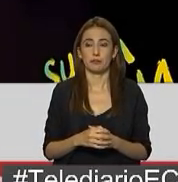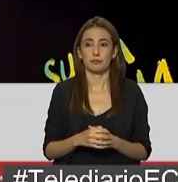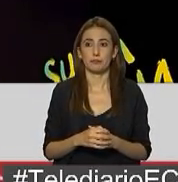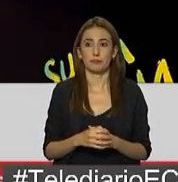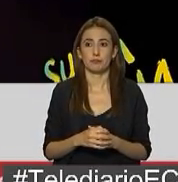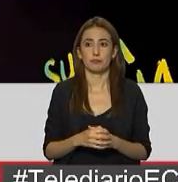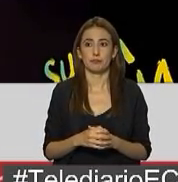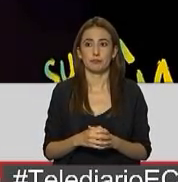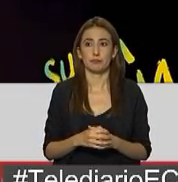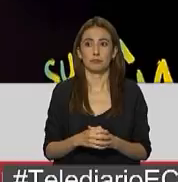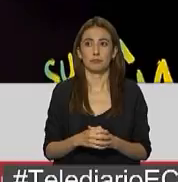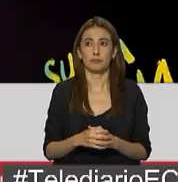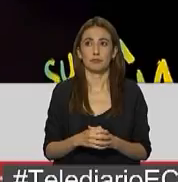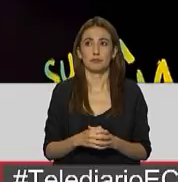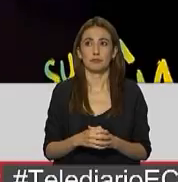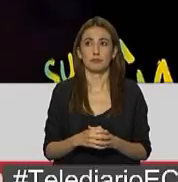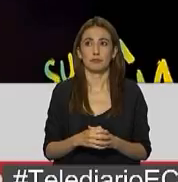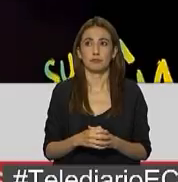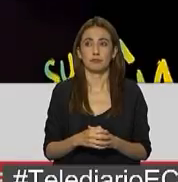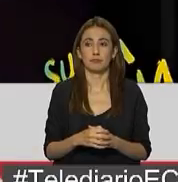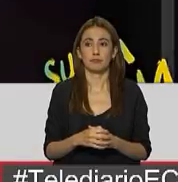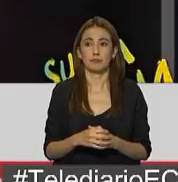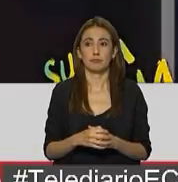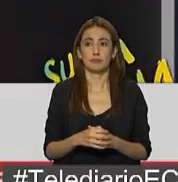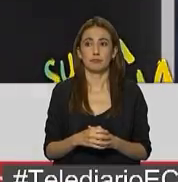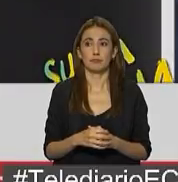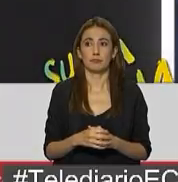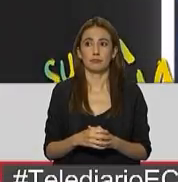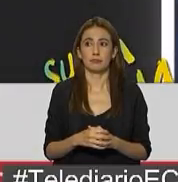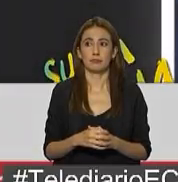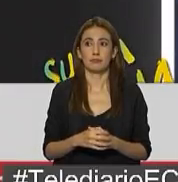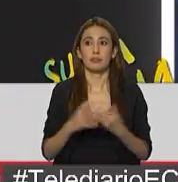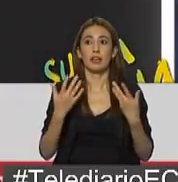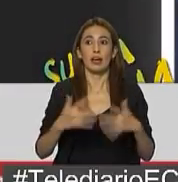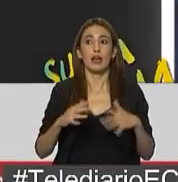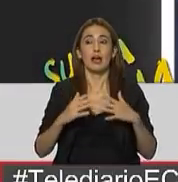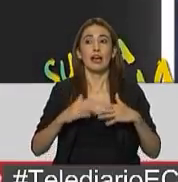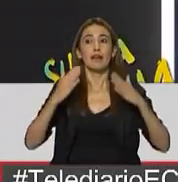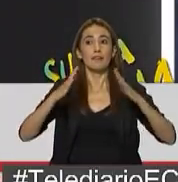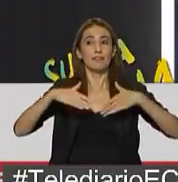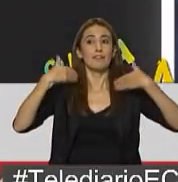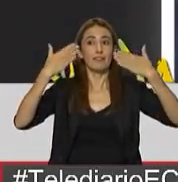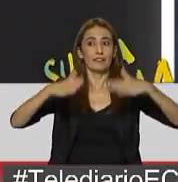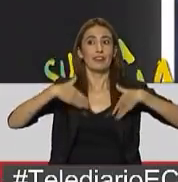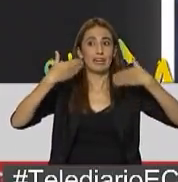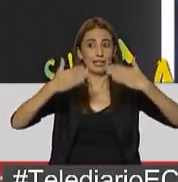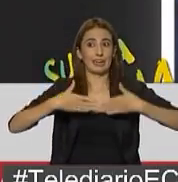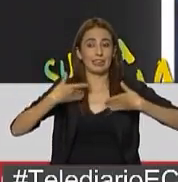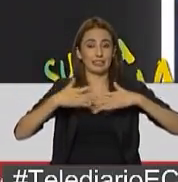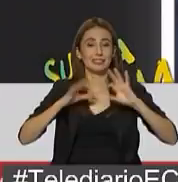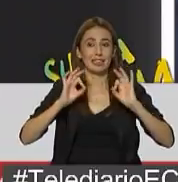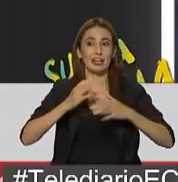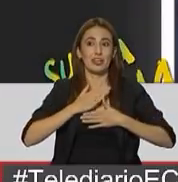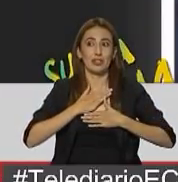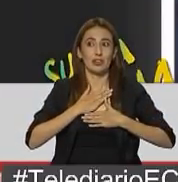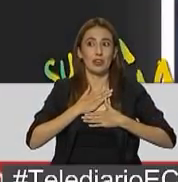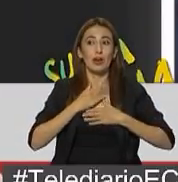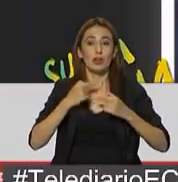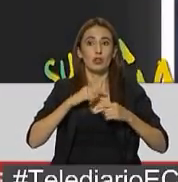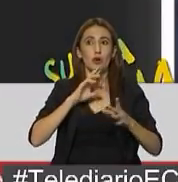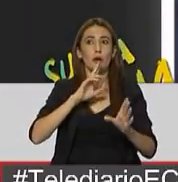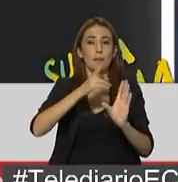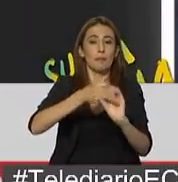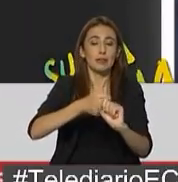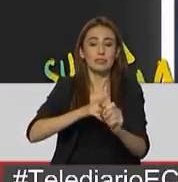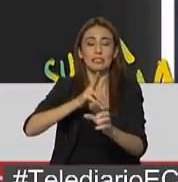carretera que me lleva a la miseria. Estoy súper feliz. Yo he participado varias veces